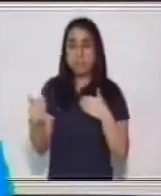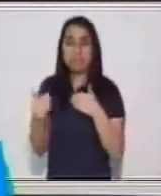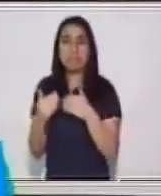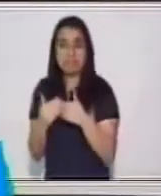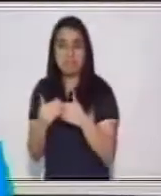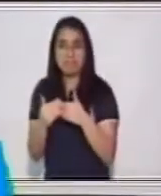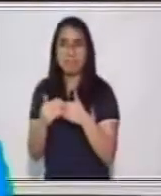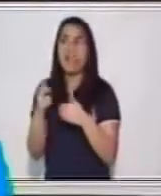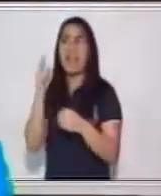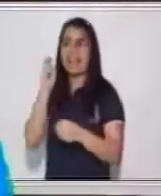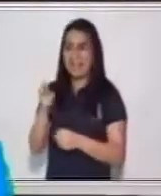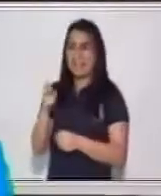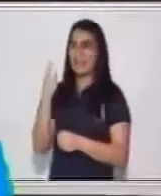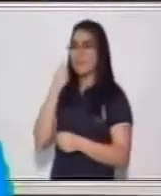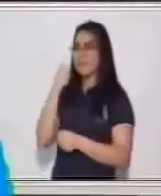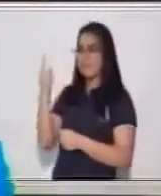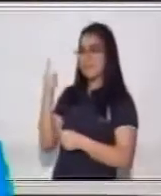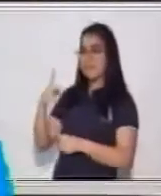50.